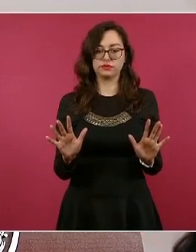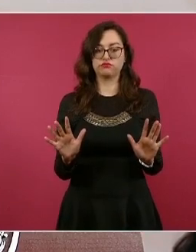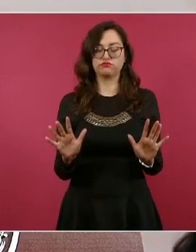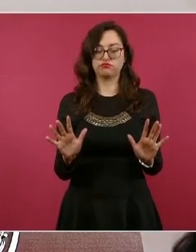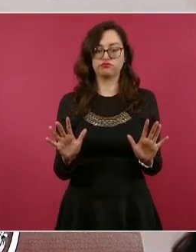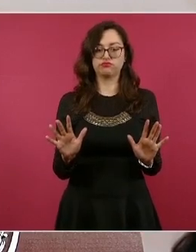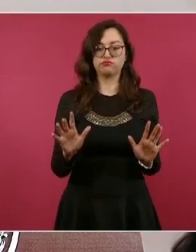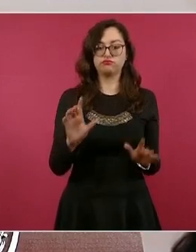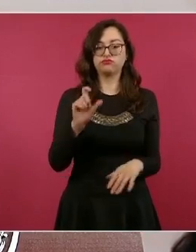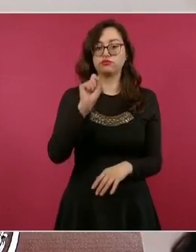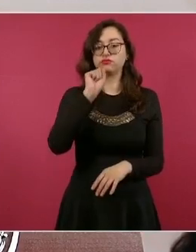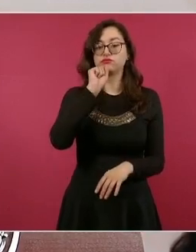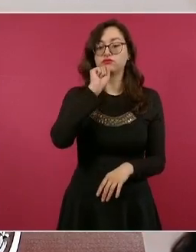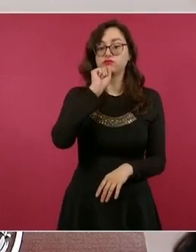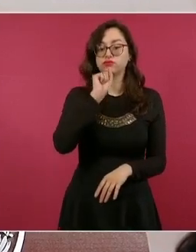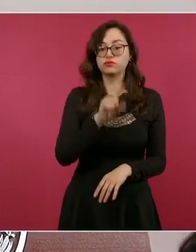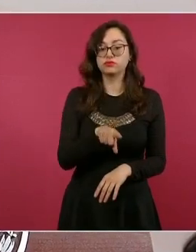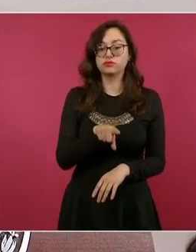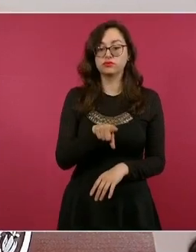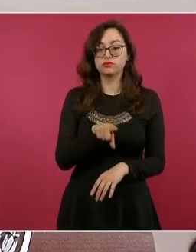demanda.